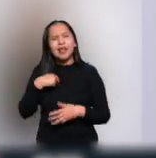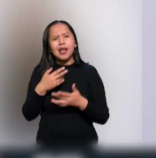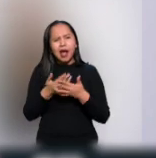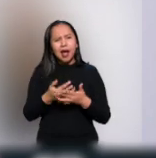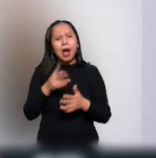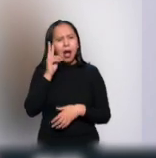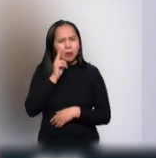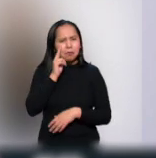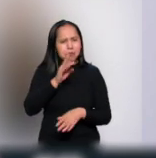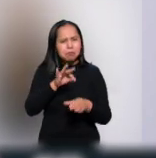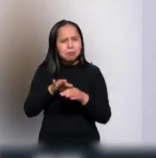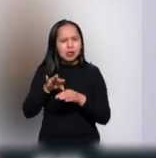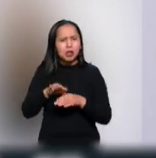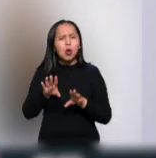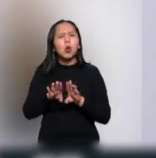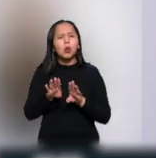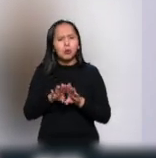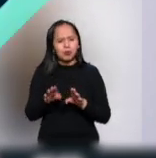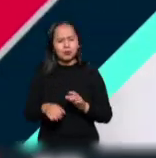votan.